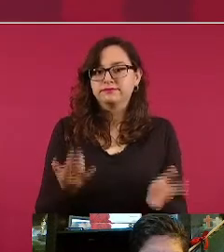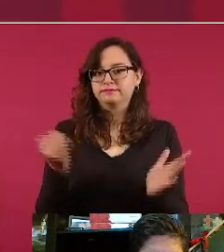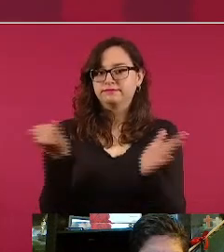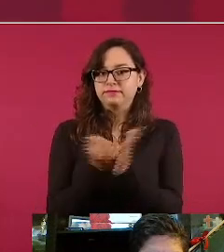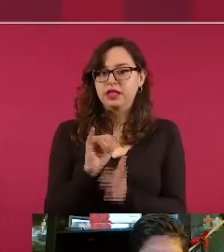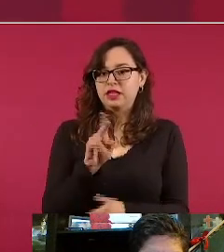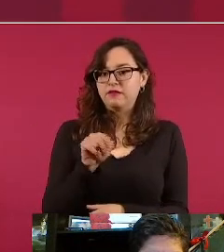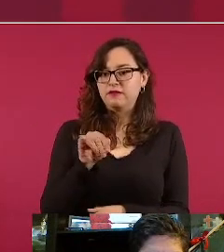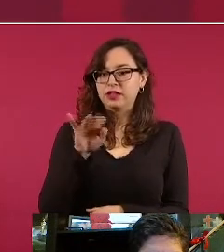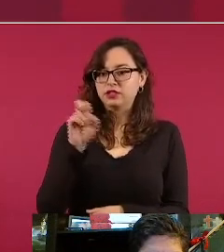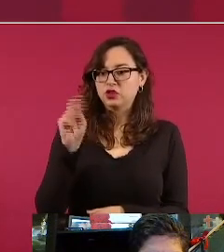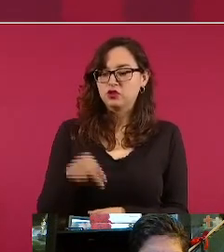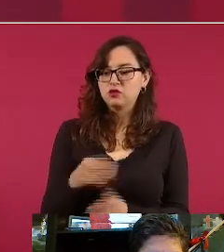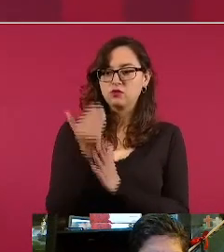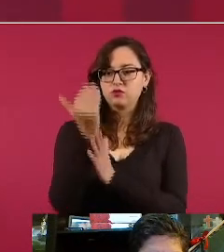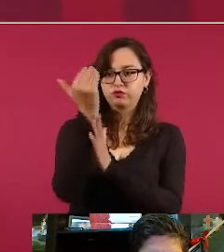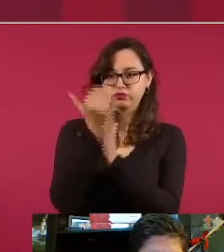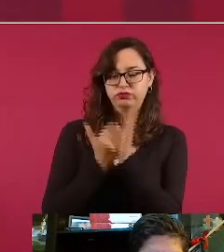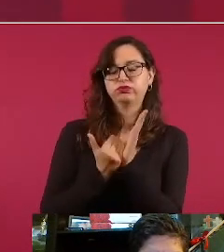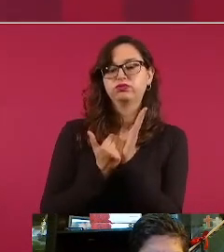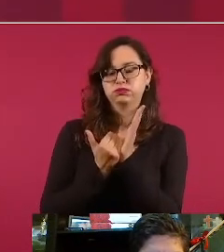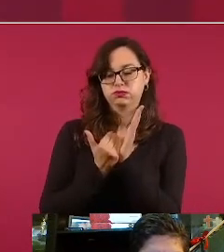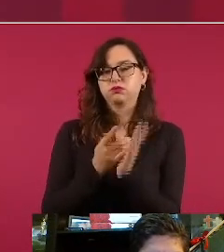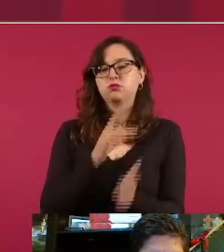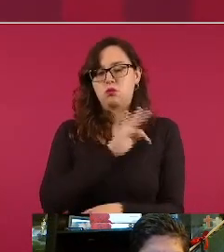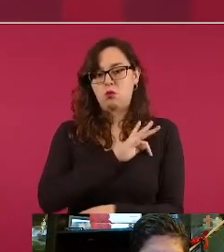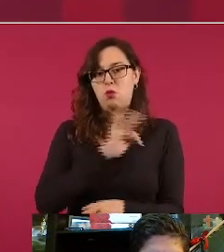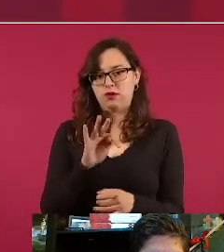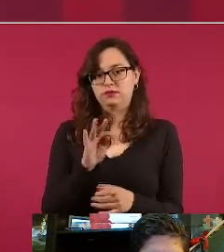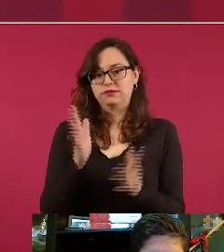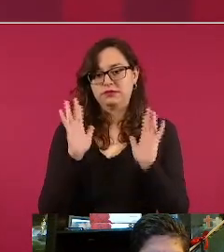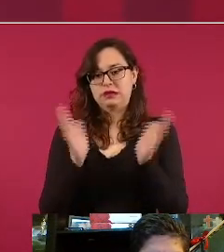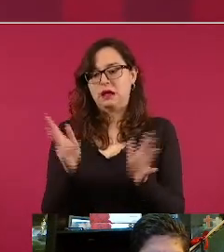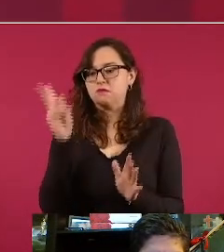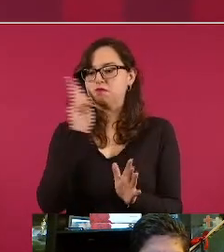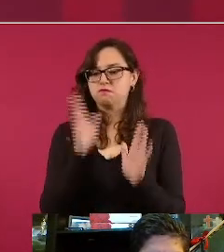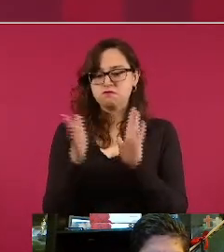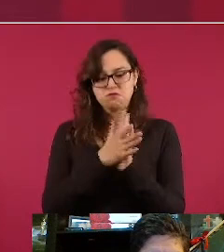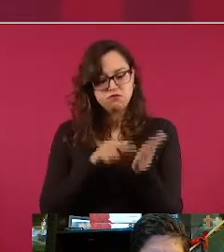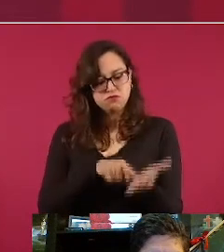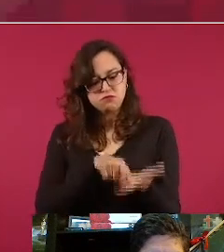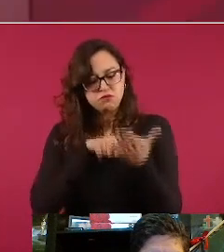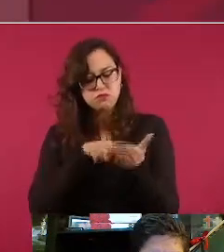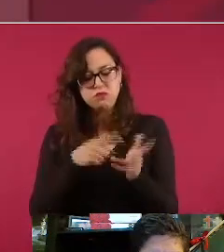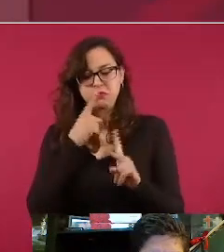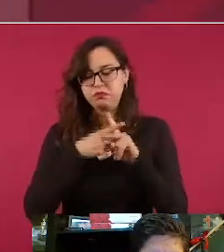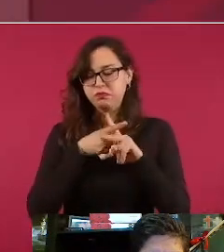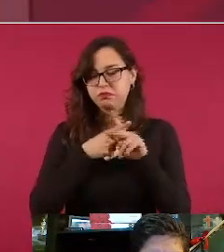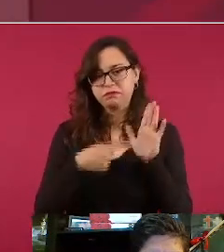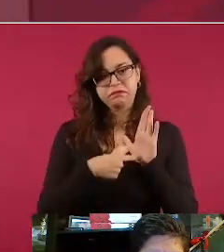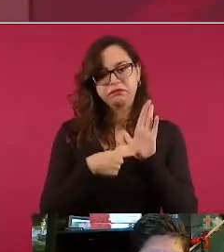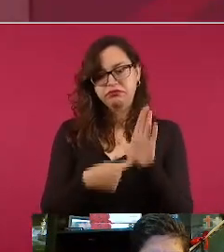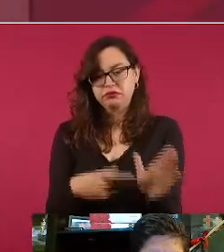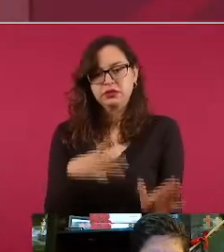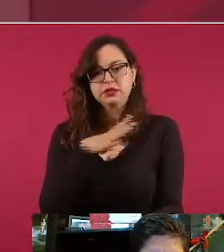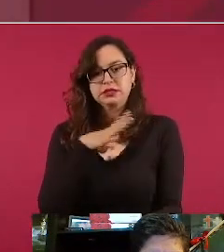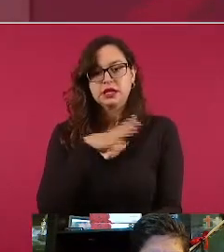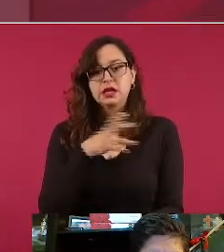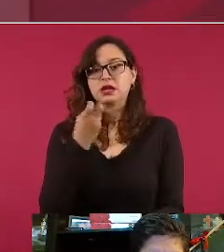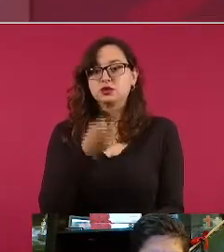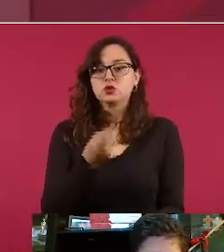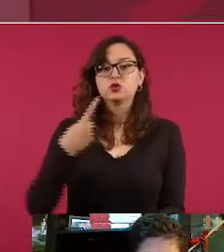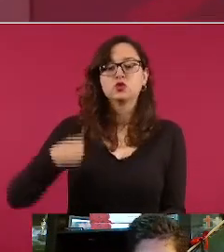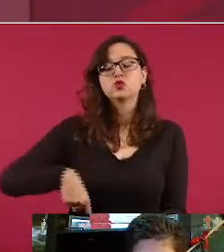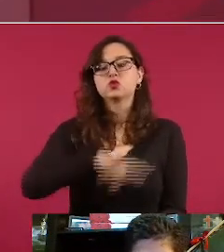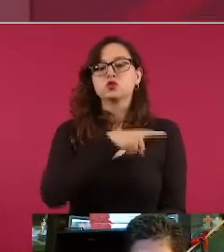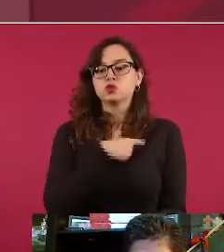inflación. Eso está demostrado. Vamos a seguir apoyando